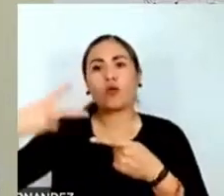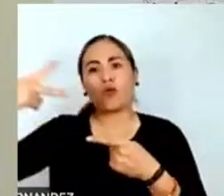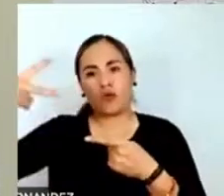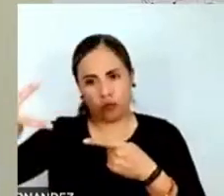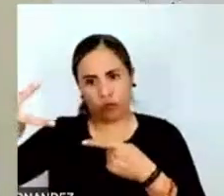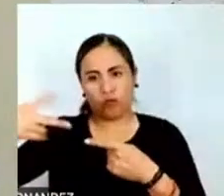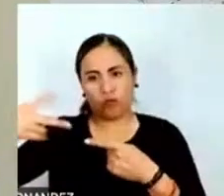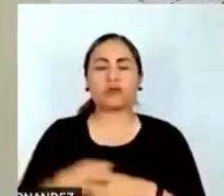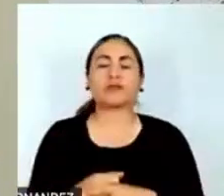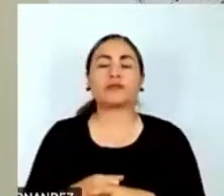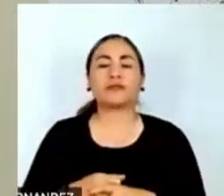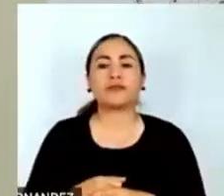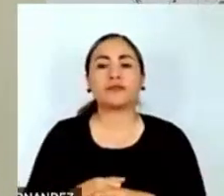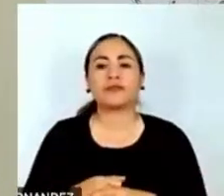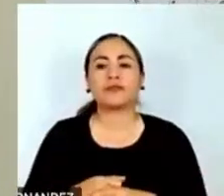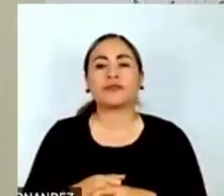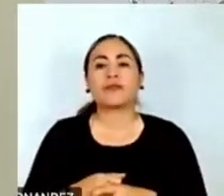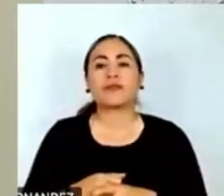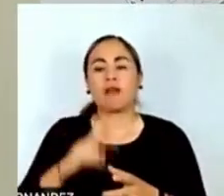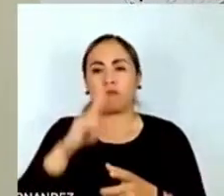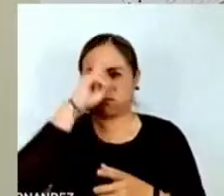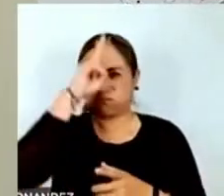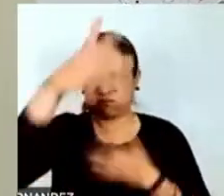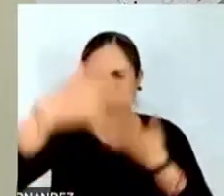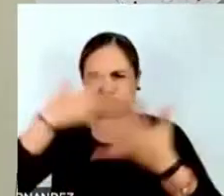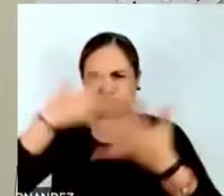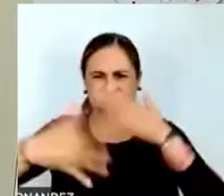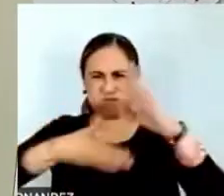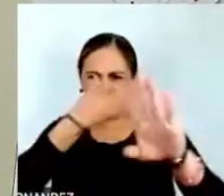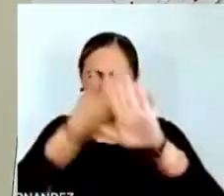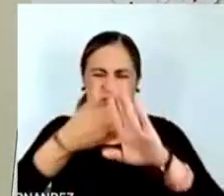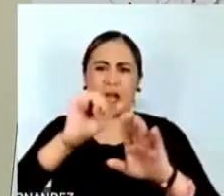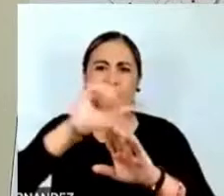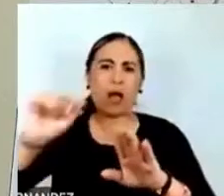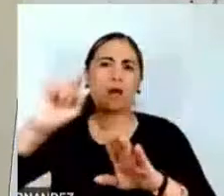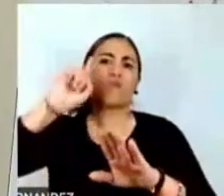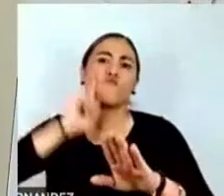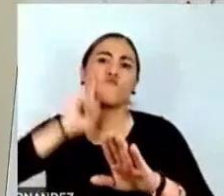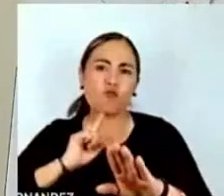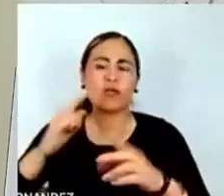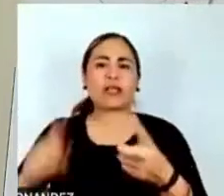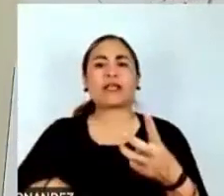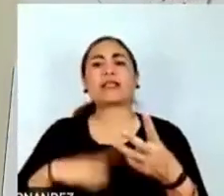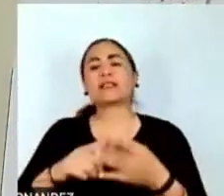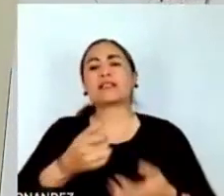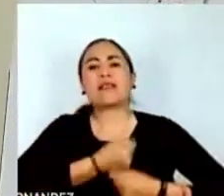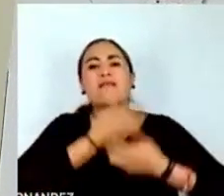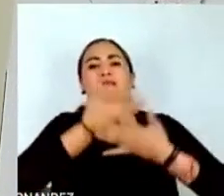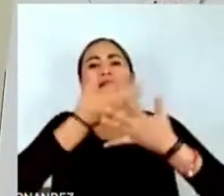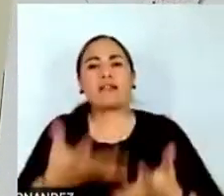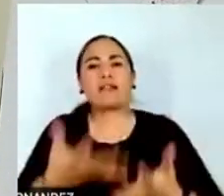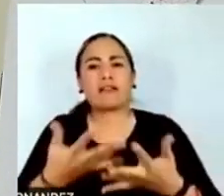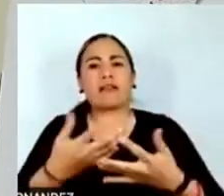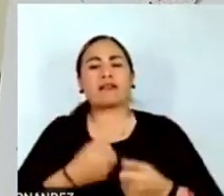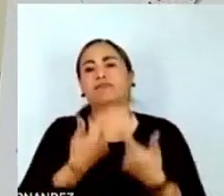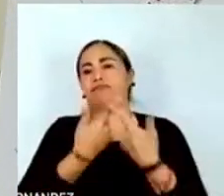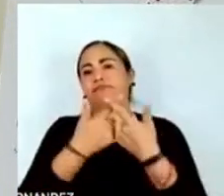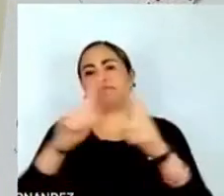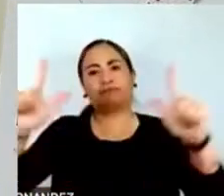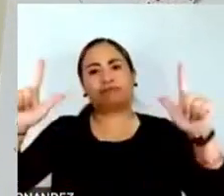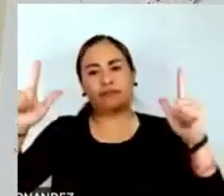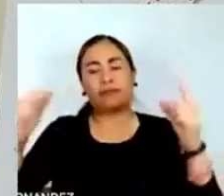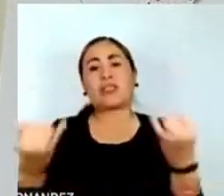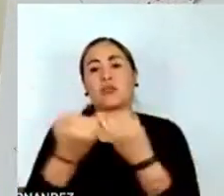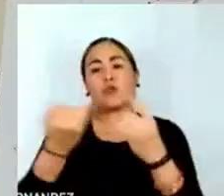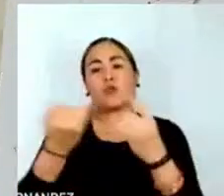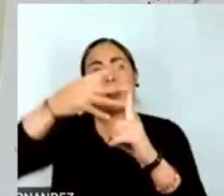volumen 2, violencia contra las mujeres, libertad de expresión y derechos de las personas de la diversidad sexual.